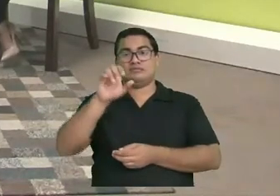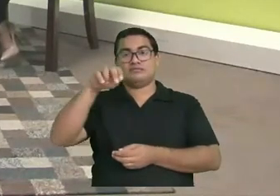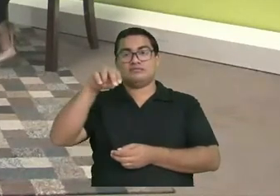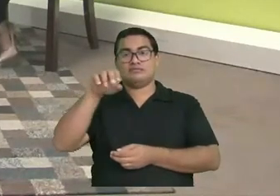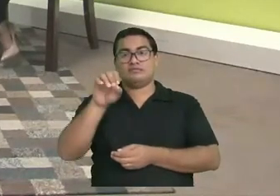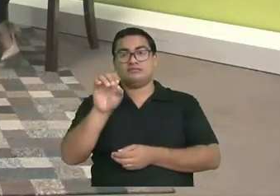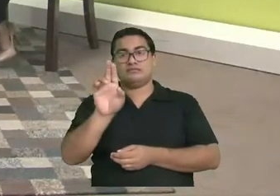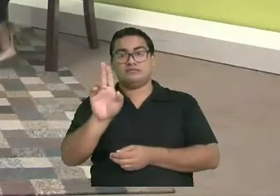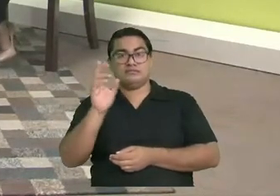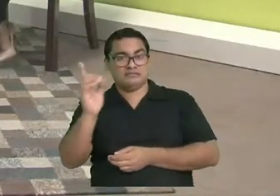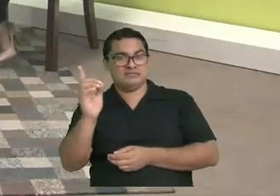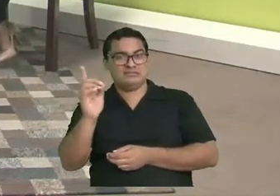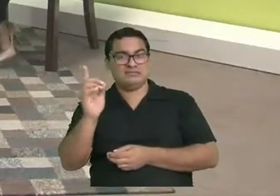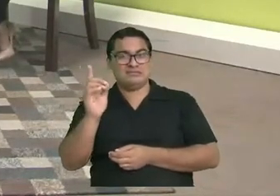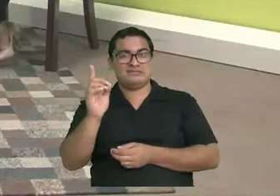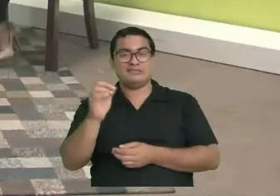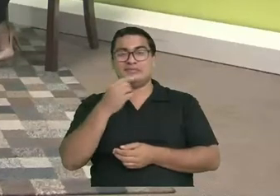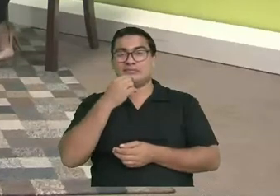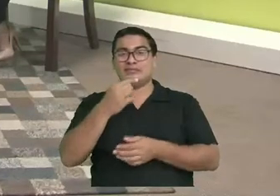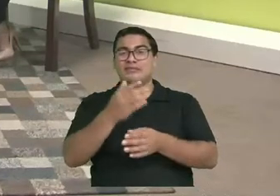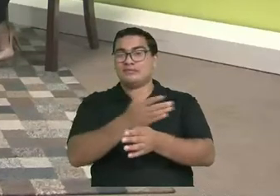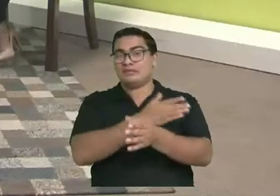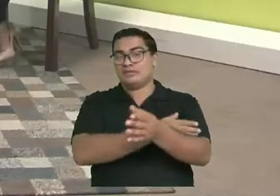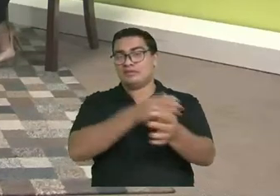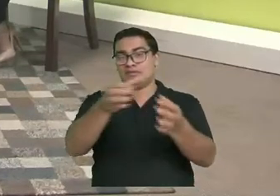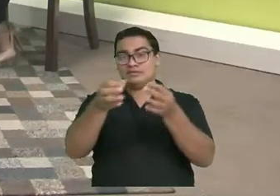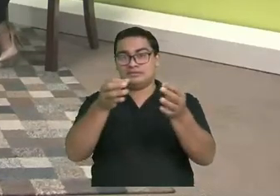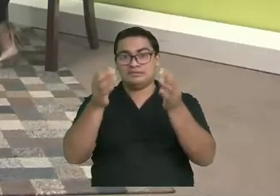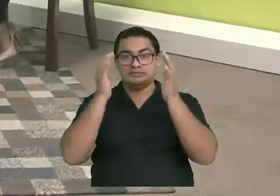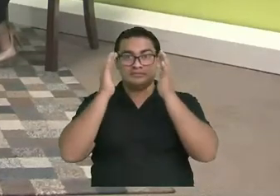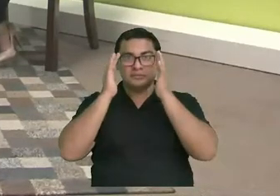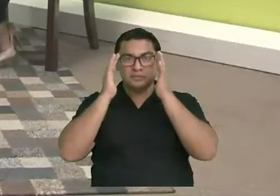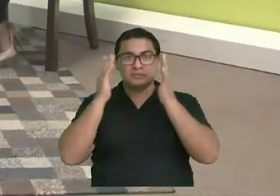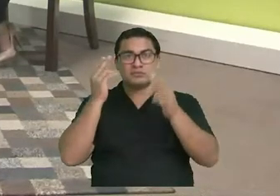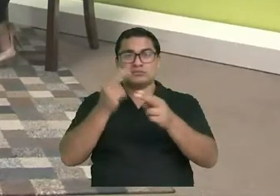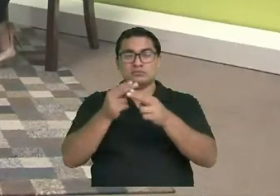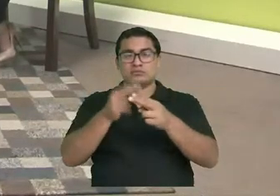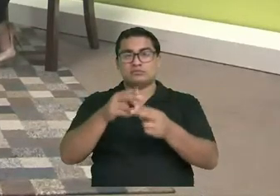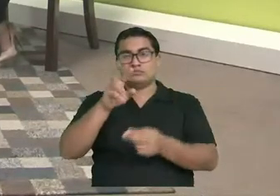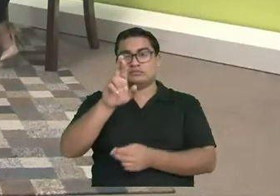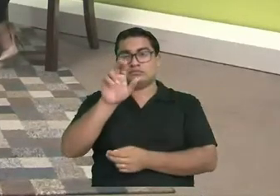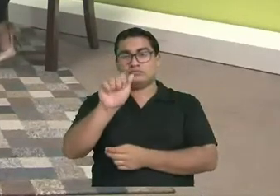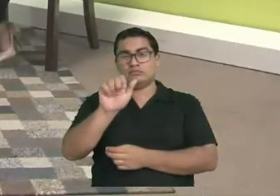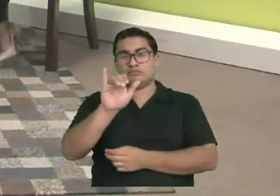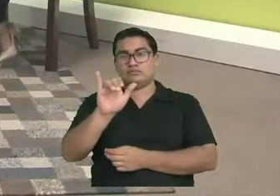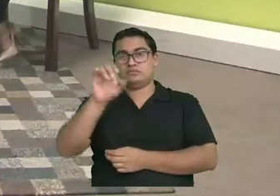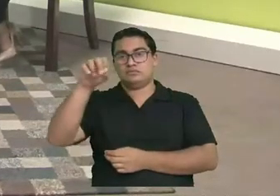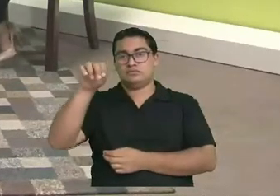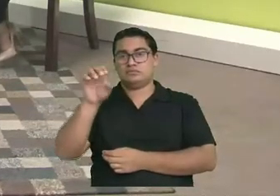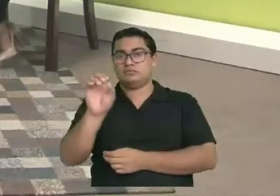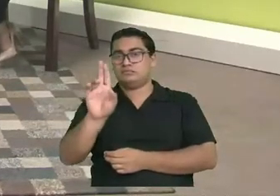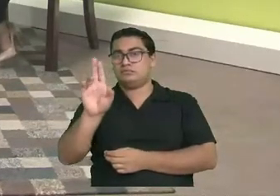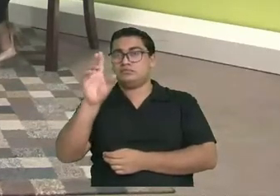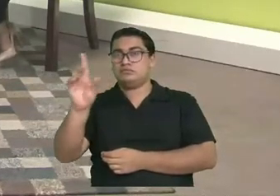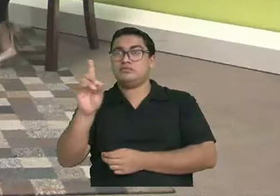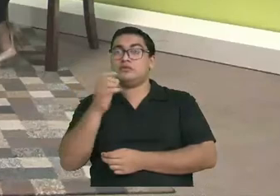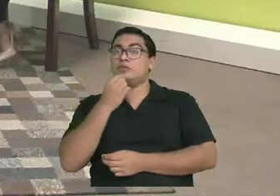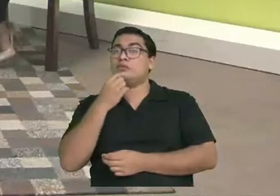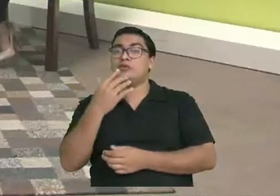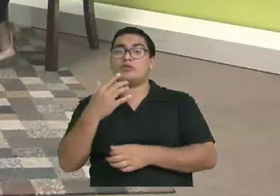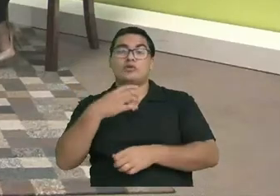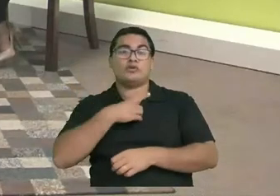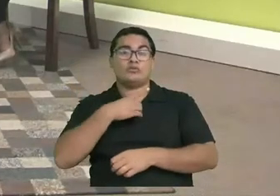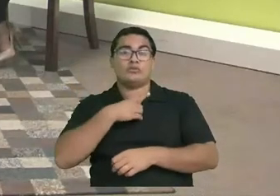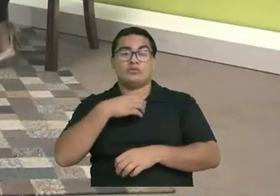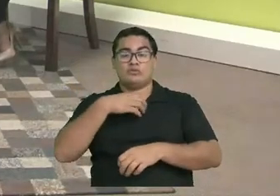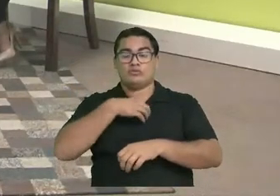Raynaud. Usted nos estaba diciendo fuera de cámara que el síndrome se llama Raynaud debido al médico que lo descubrió. Así